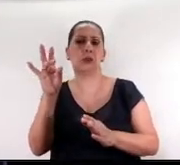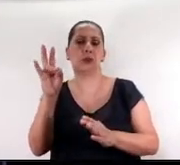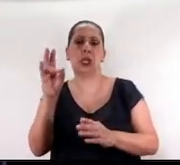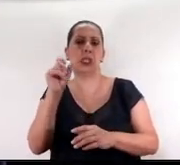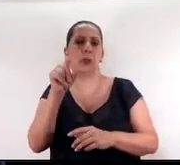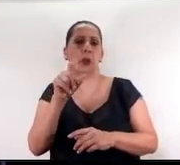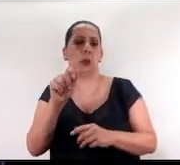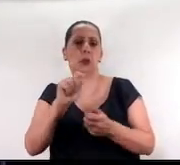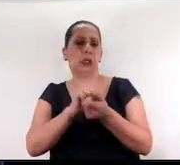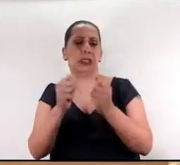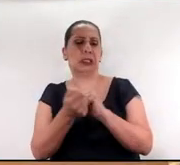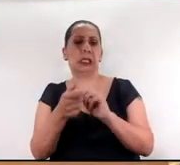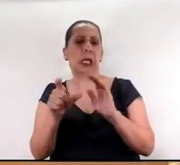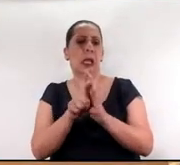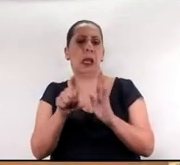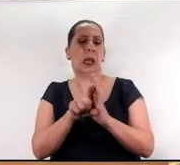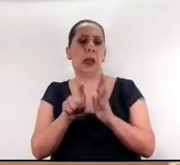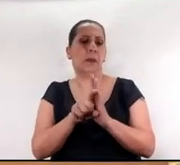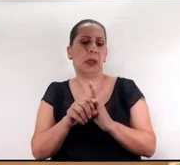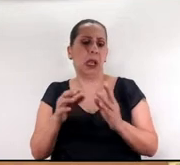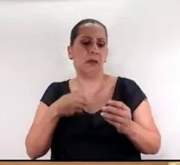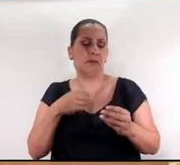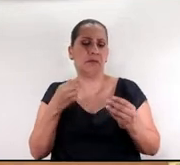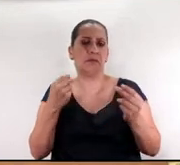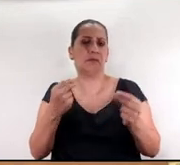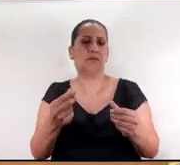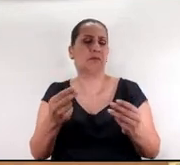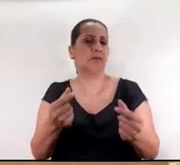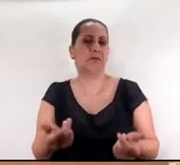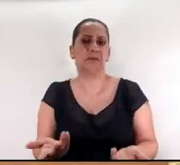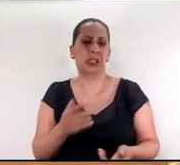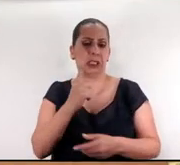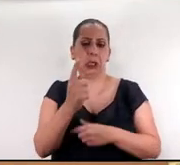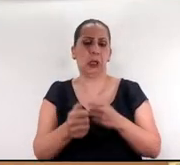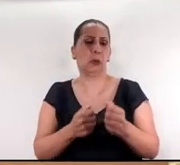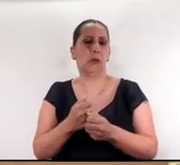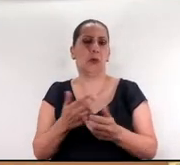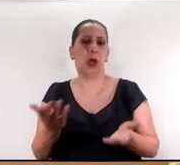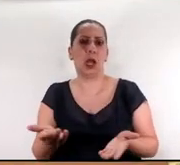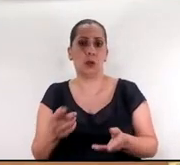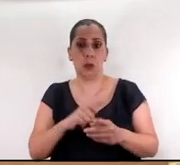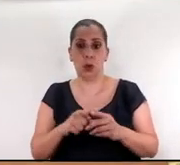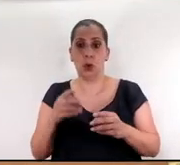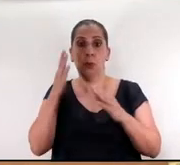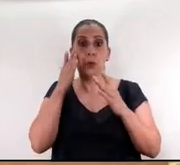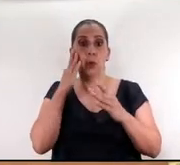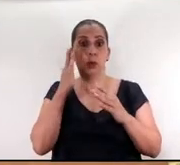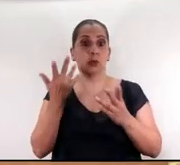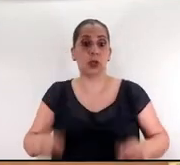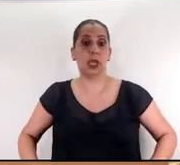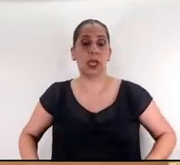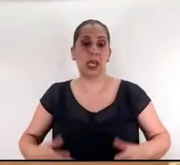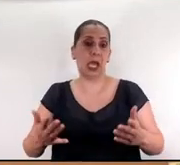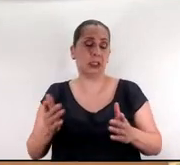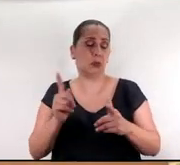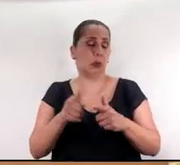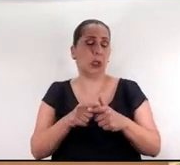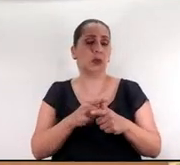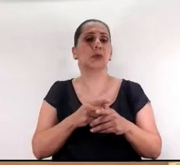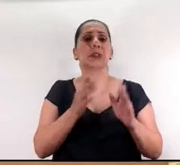año a resolver todas las preguntas. Y si no, y si la preocupación es el gasto, pues que se haga en el segundo